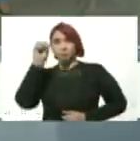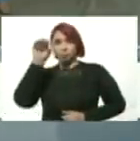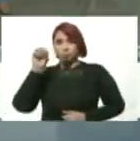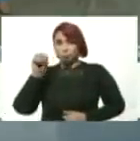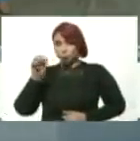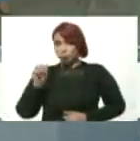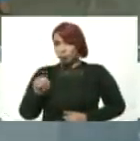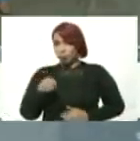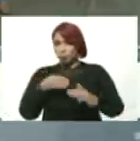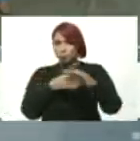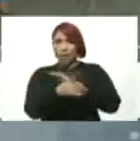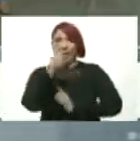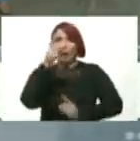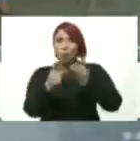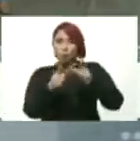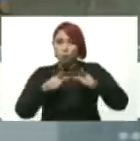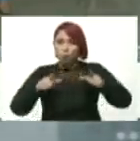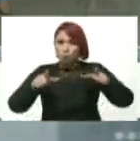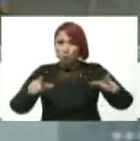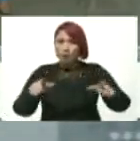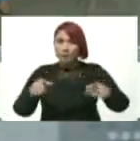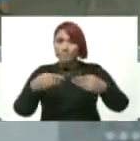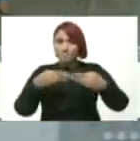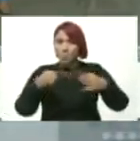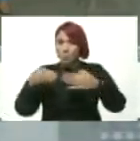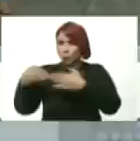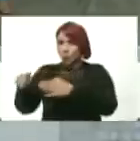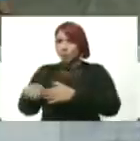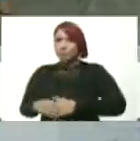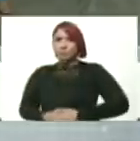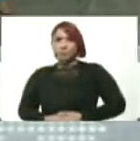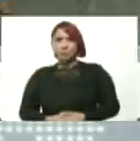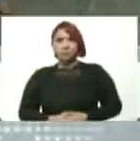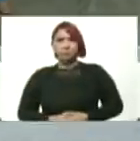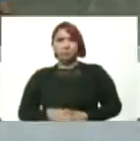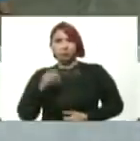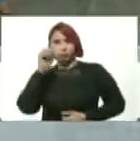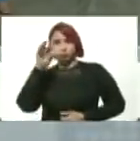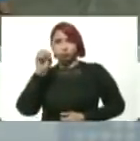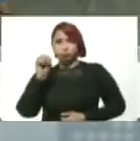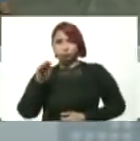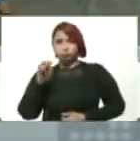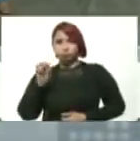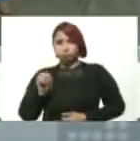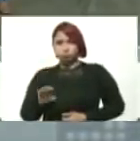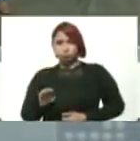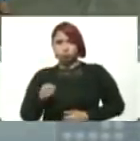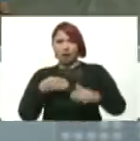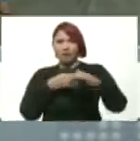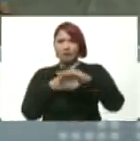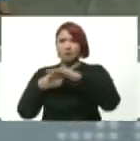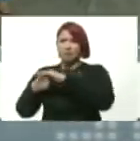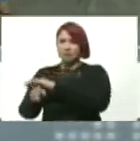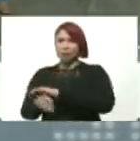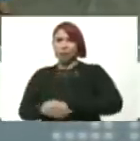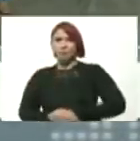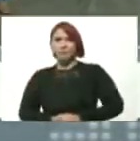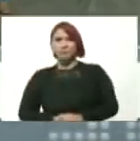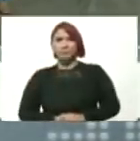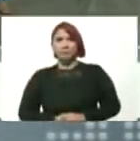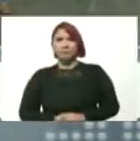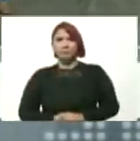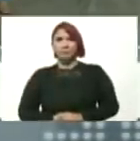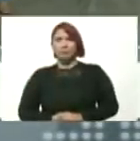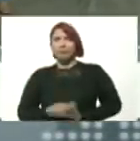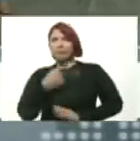a algunos lugares públicos un semáforo de acceso a un semáforo que va a